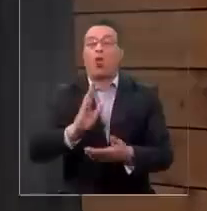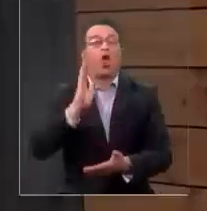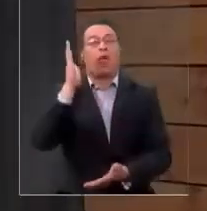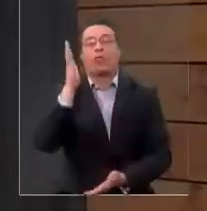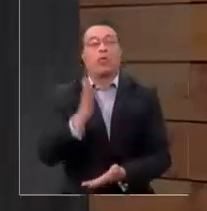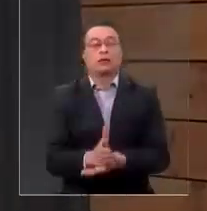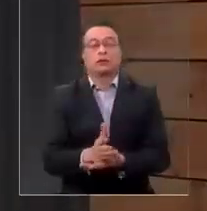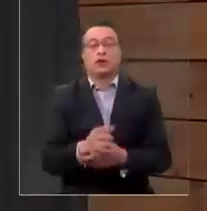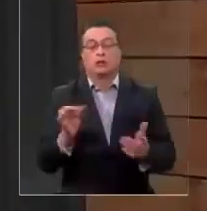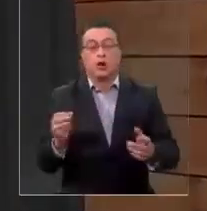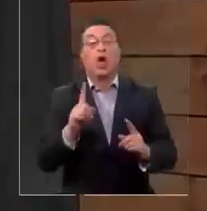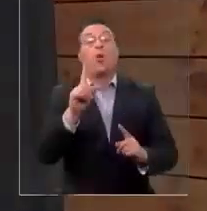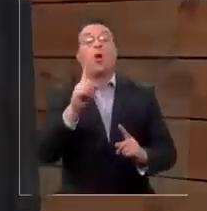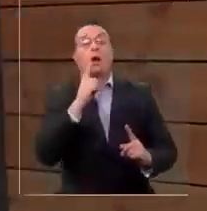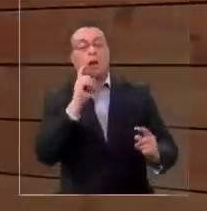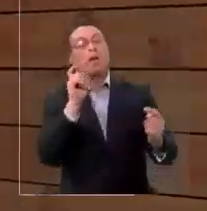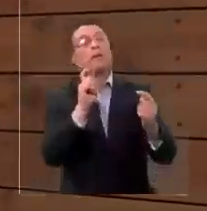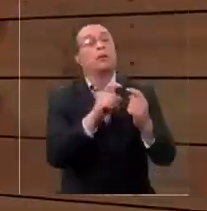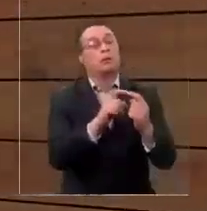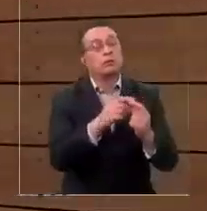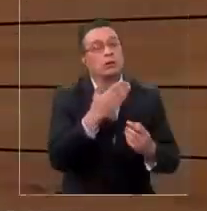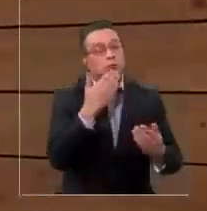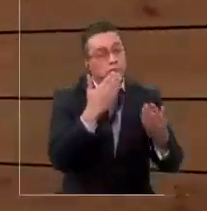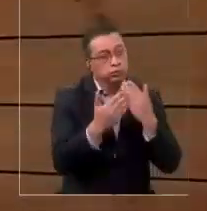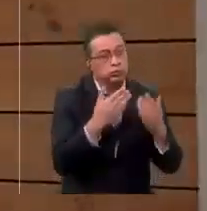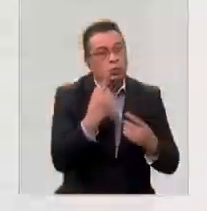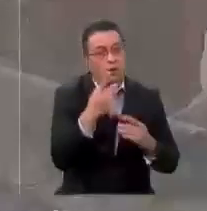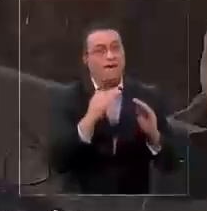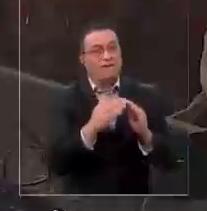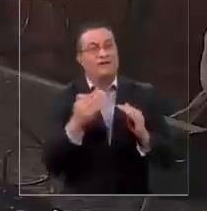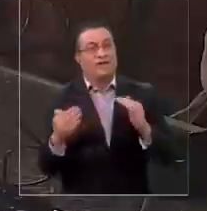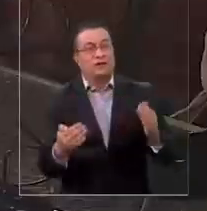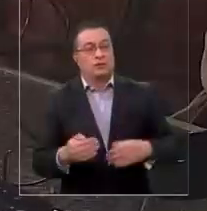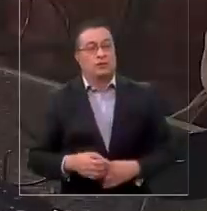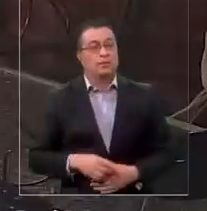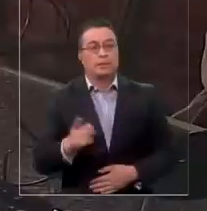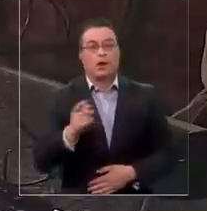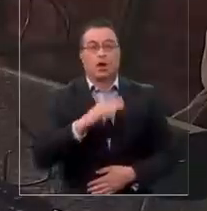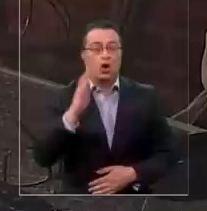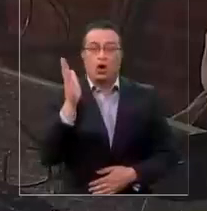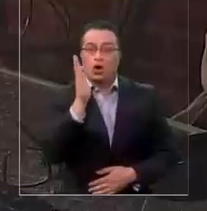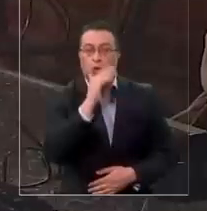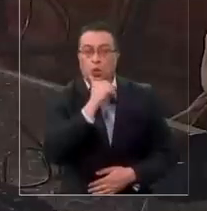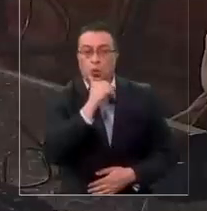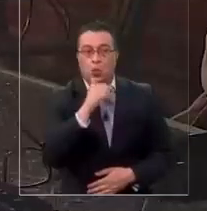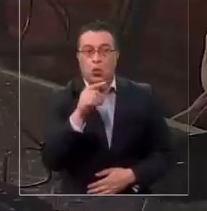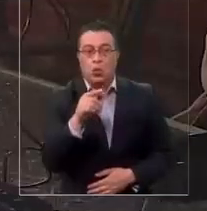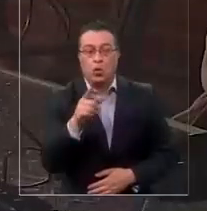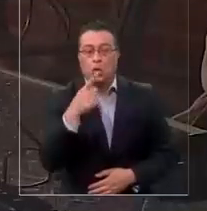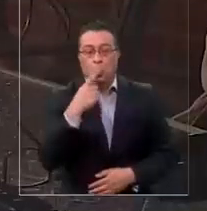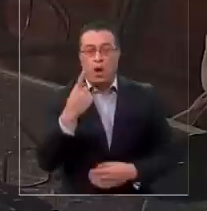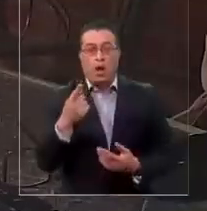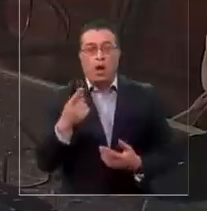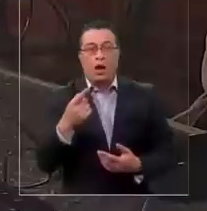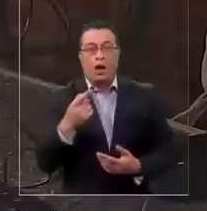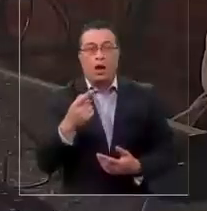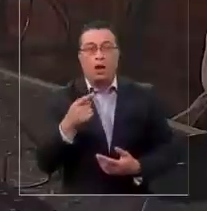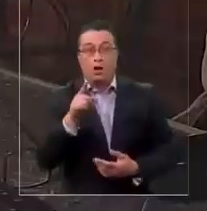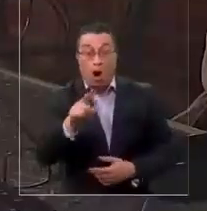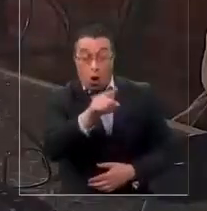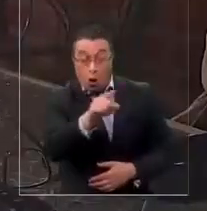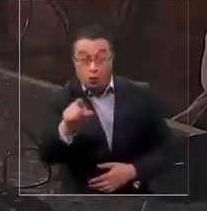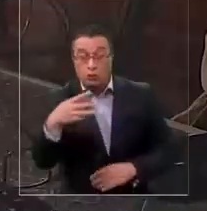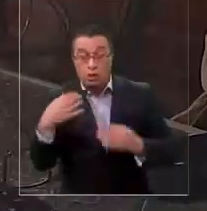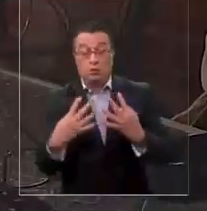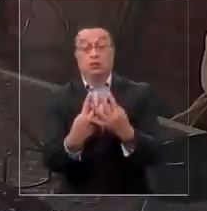decidieron. Contactamos a una de las vecinas involucradas. No existe ninguna junta de vecinos en este sector mínimo. Ya, ¿y ustedes para